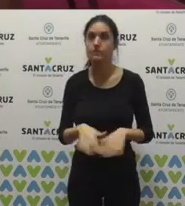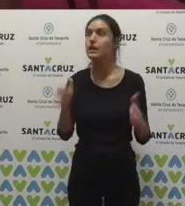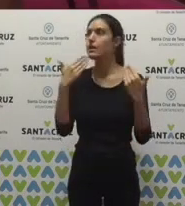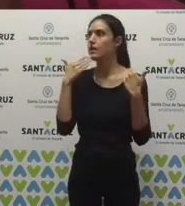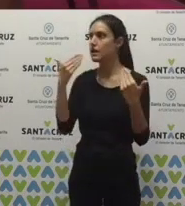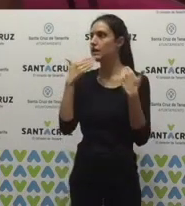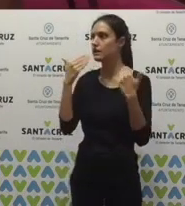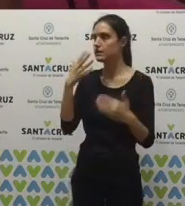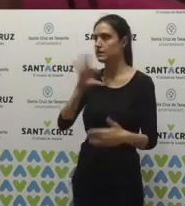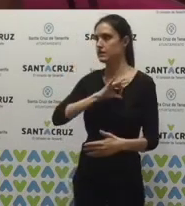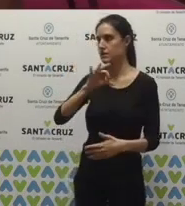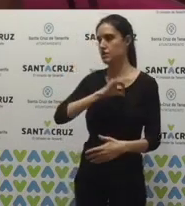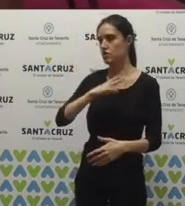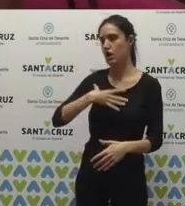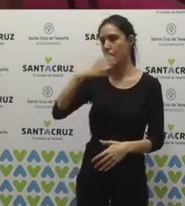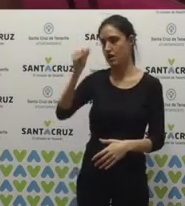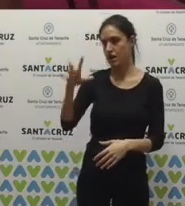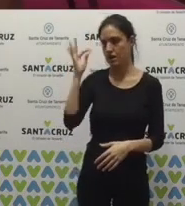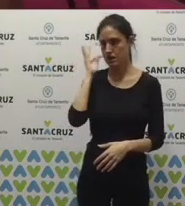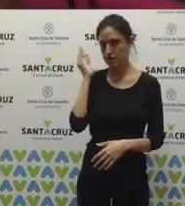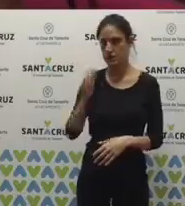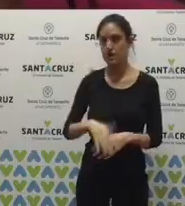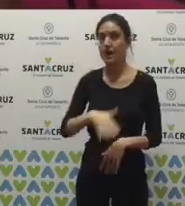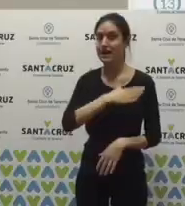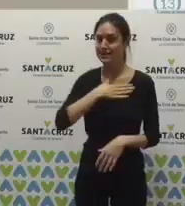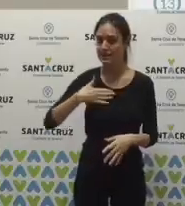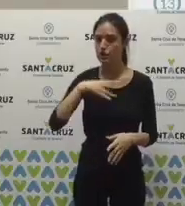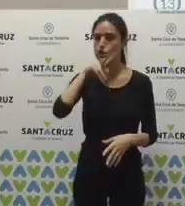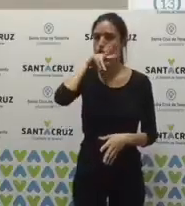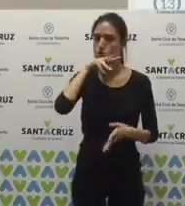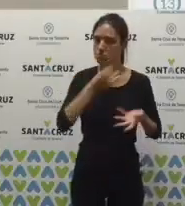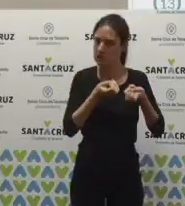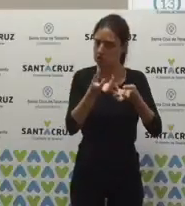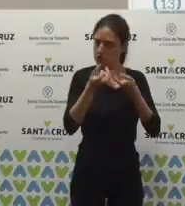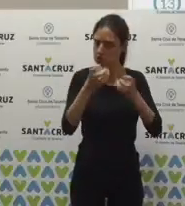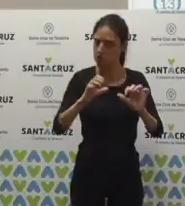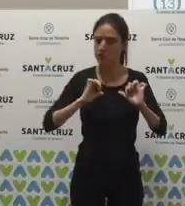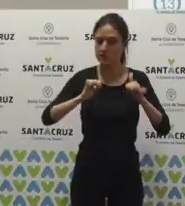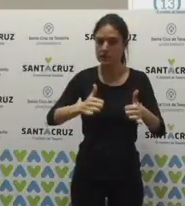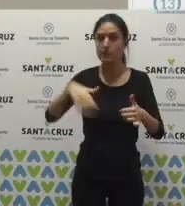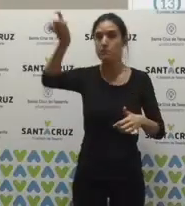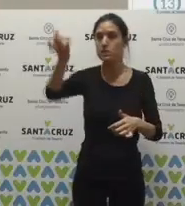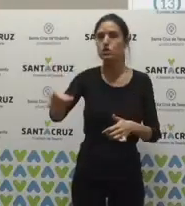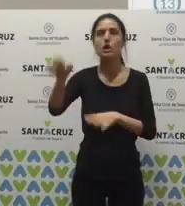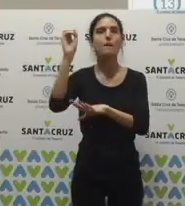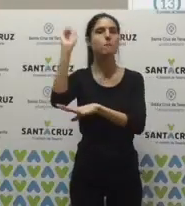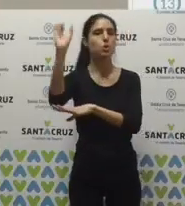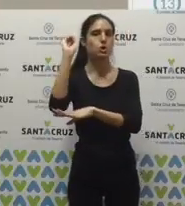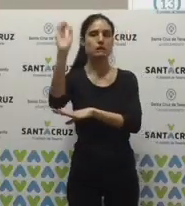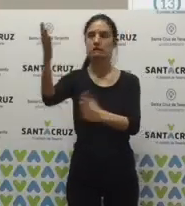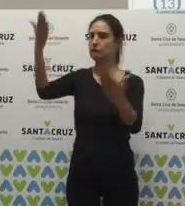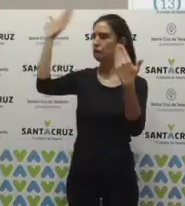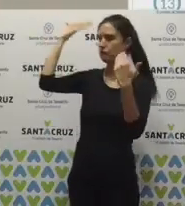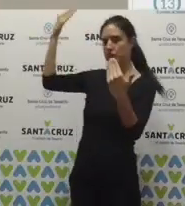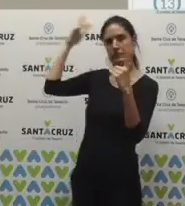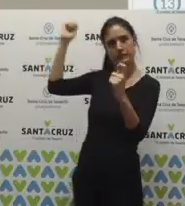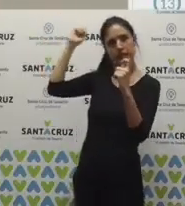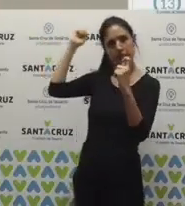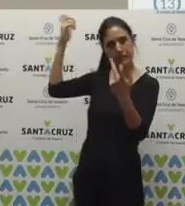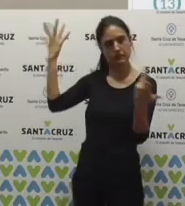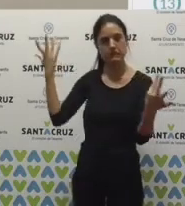señor alcaldesa bueno quiero comenzar esta intervención felicitando al ponente el proponente mejor dicho